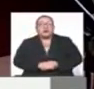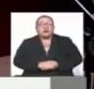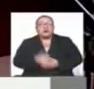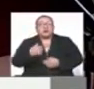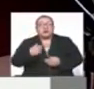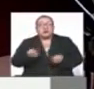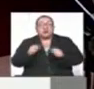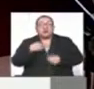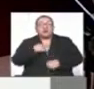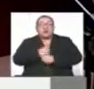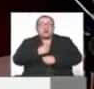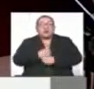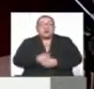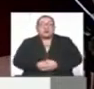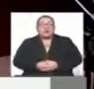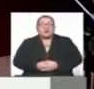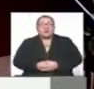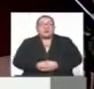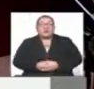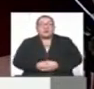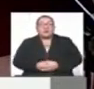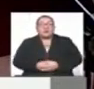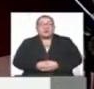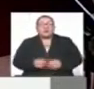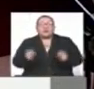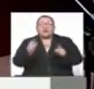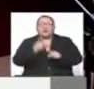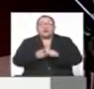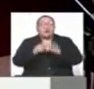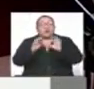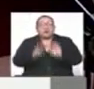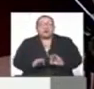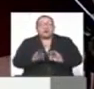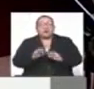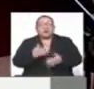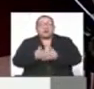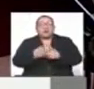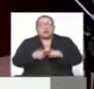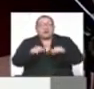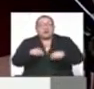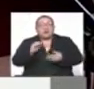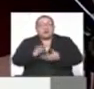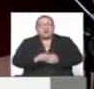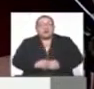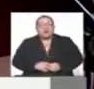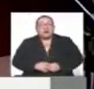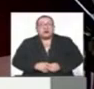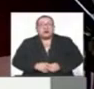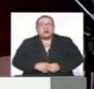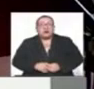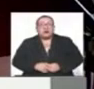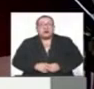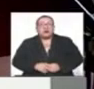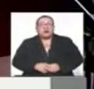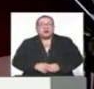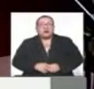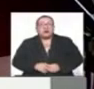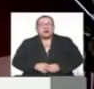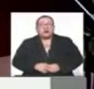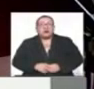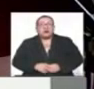momento y con esta sanción Podría empezar una verdadera profilaxis una verdadera